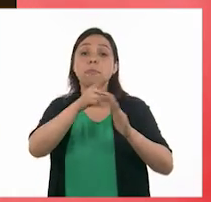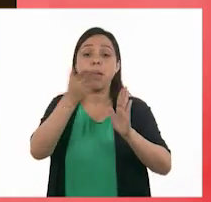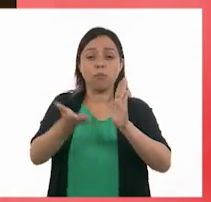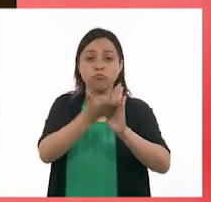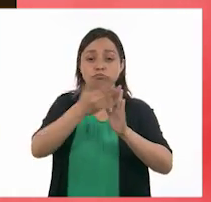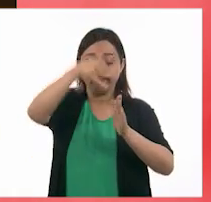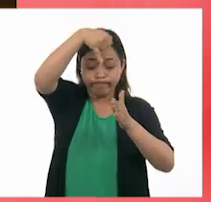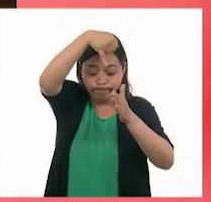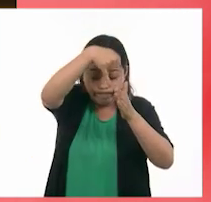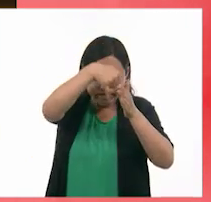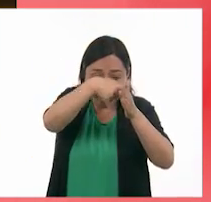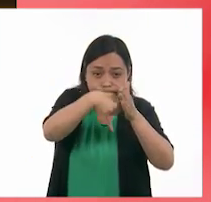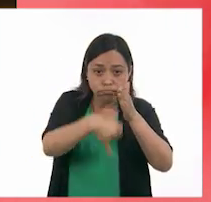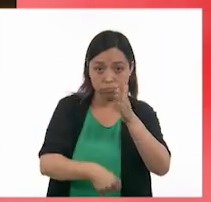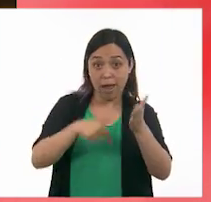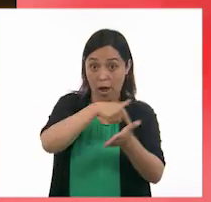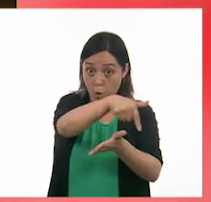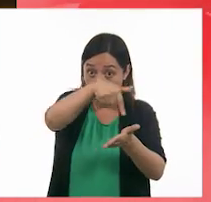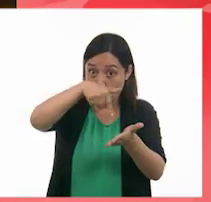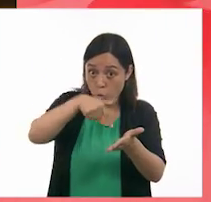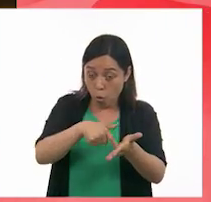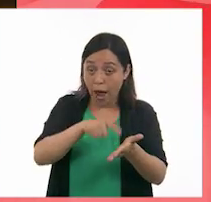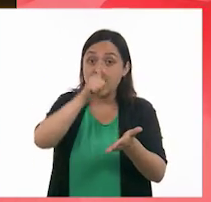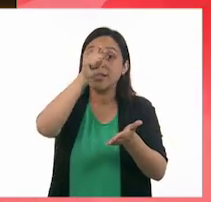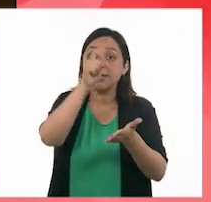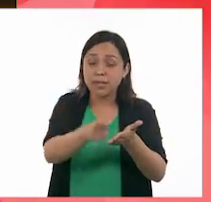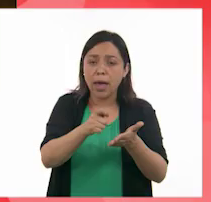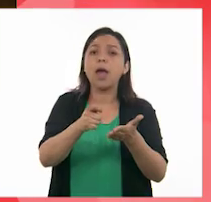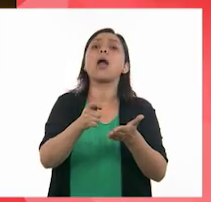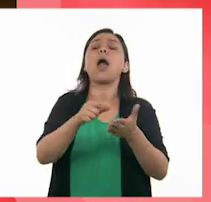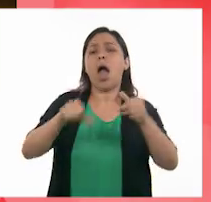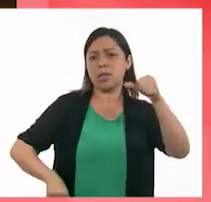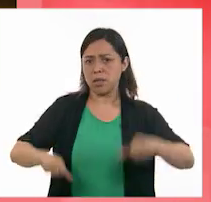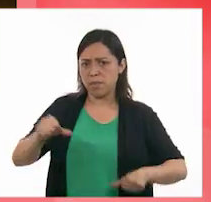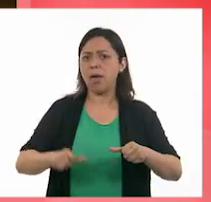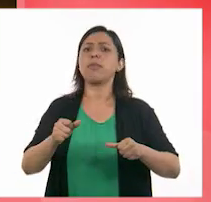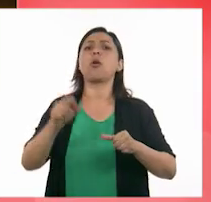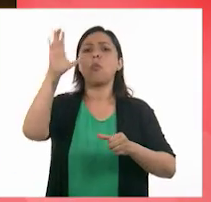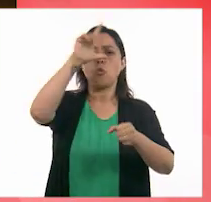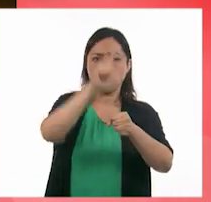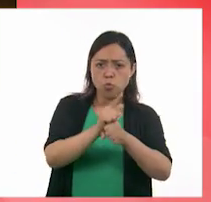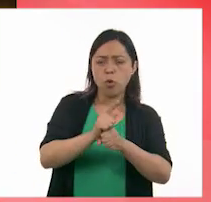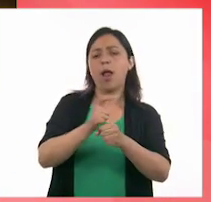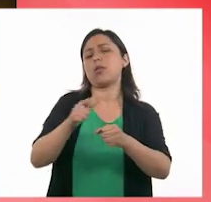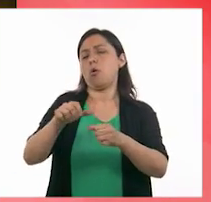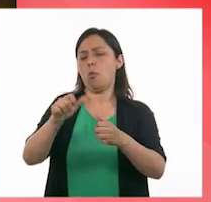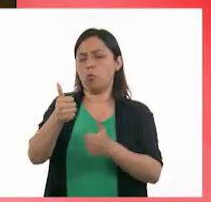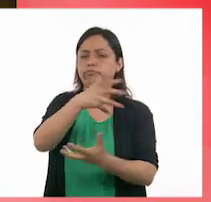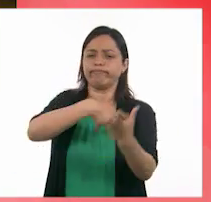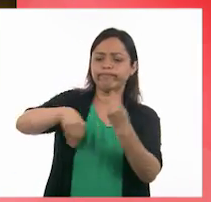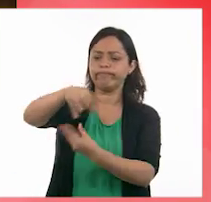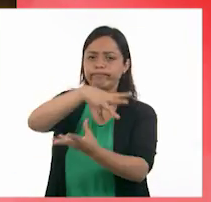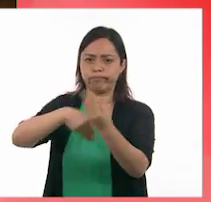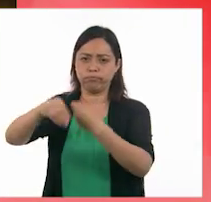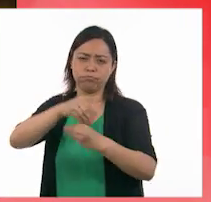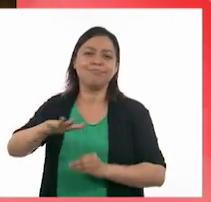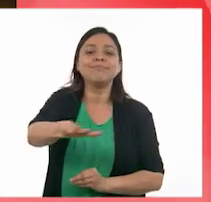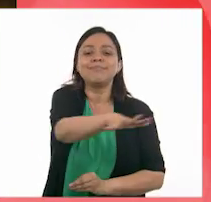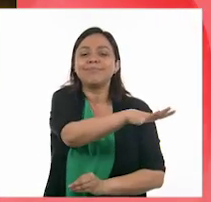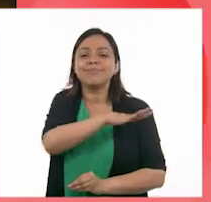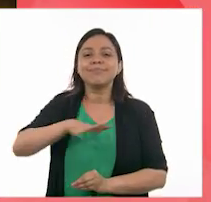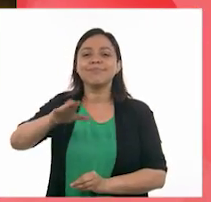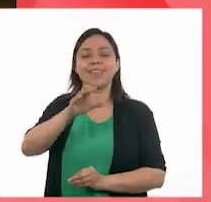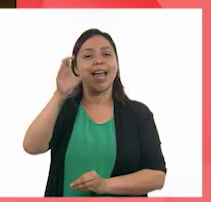sótanos, y en esos lugares tuvieron una intensa actividad económica, social y cultural. Básicamente La Chinesca fue el barrio chino de la